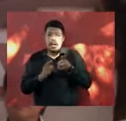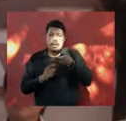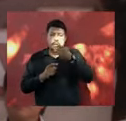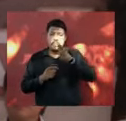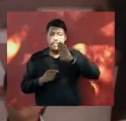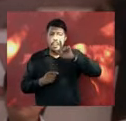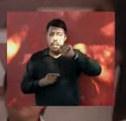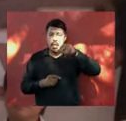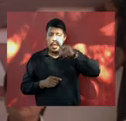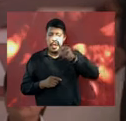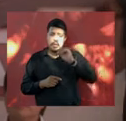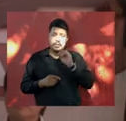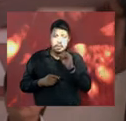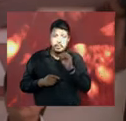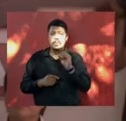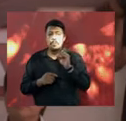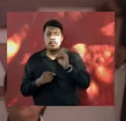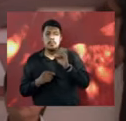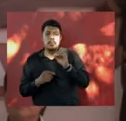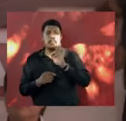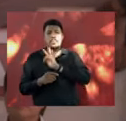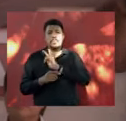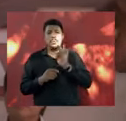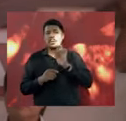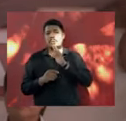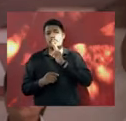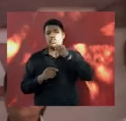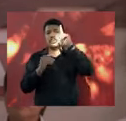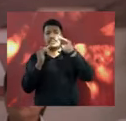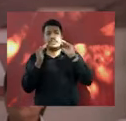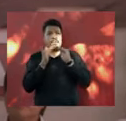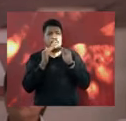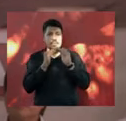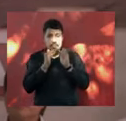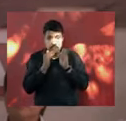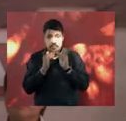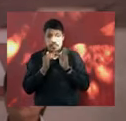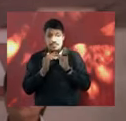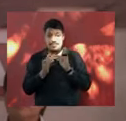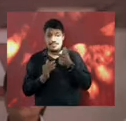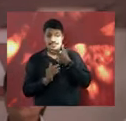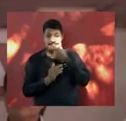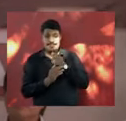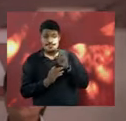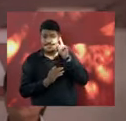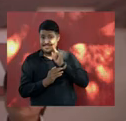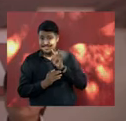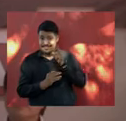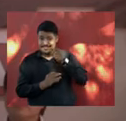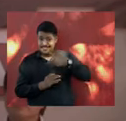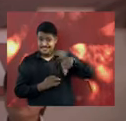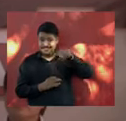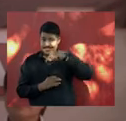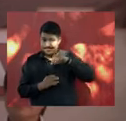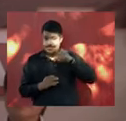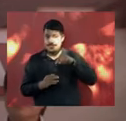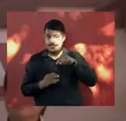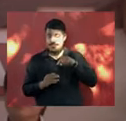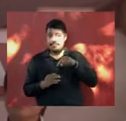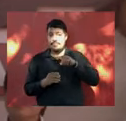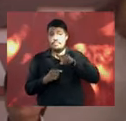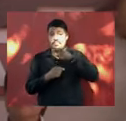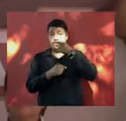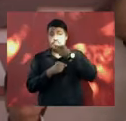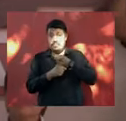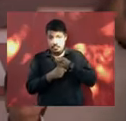para mejorar su vivienda. Y para las y los jóvenes, el objetivo es que esas viviendas primero se